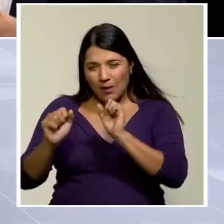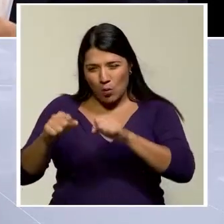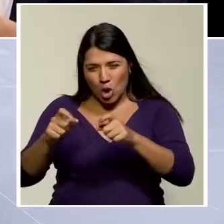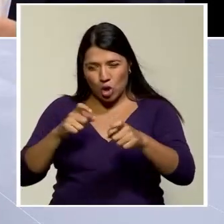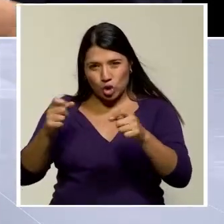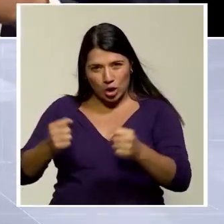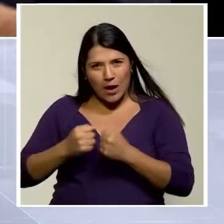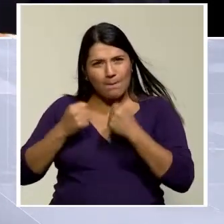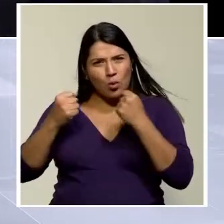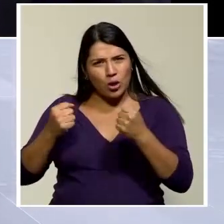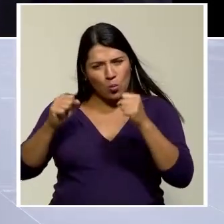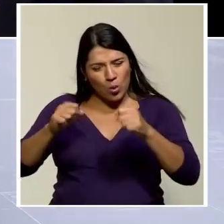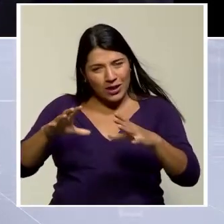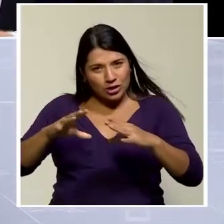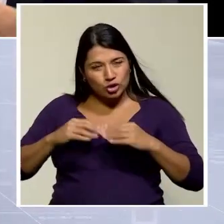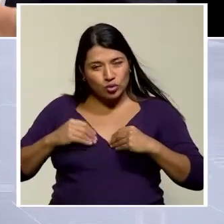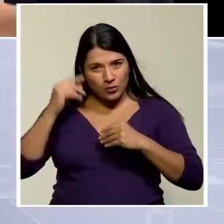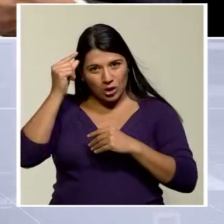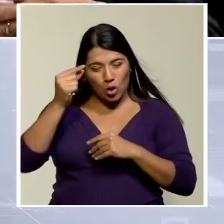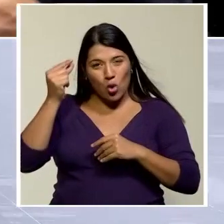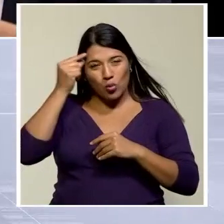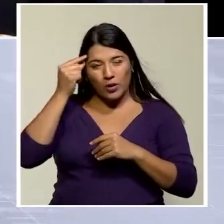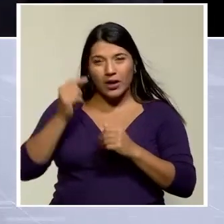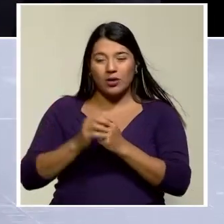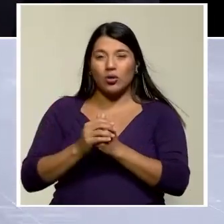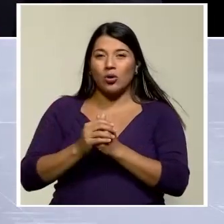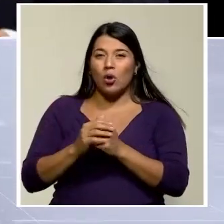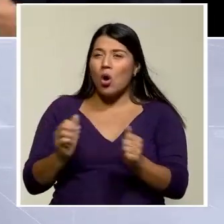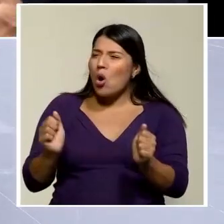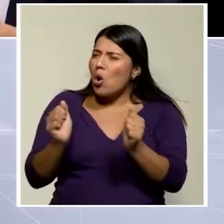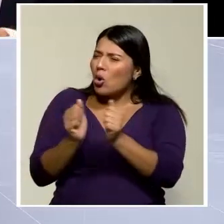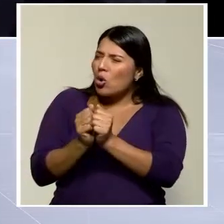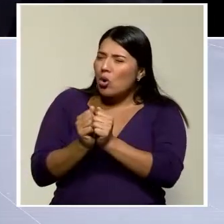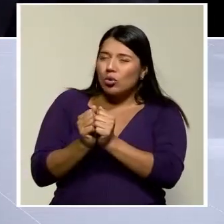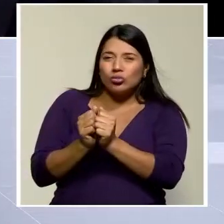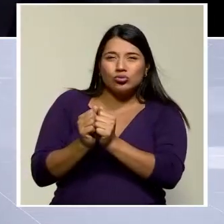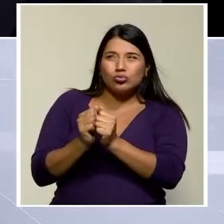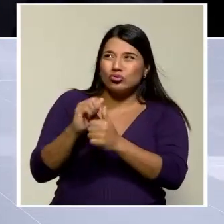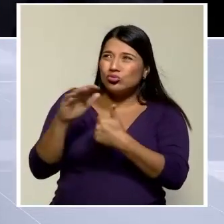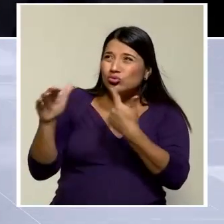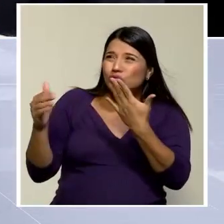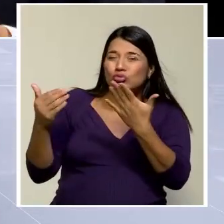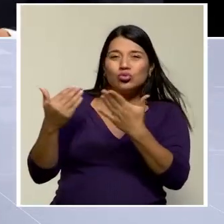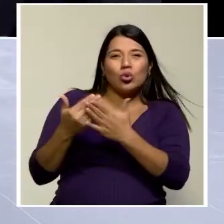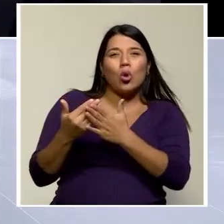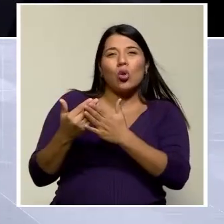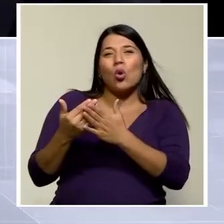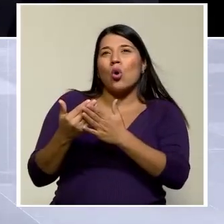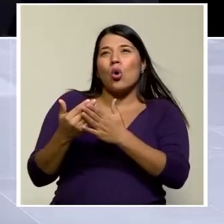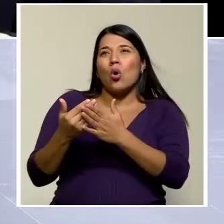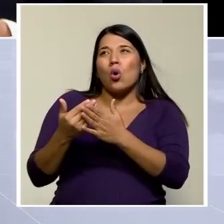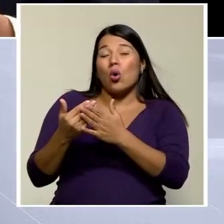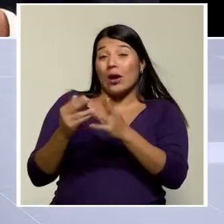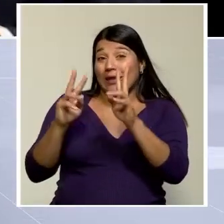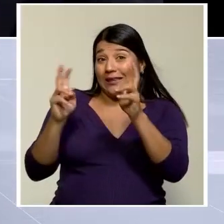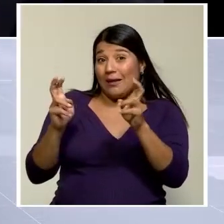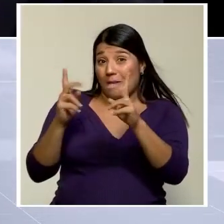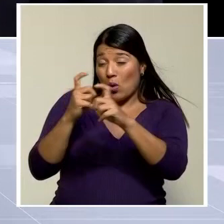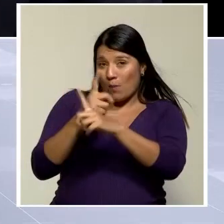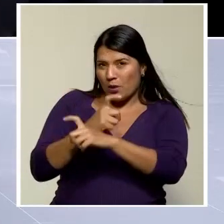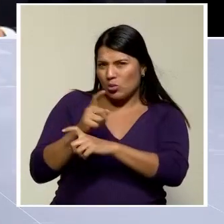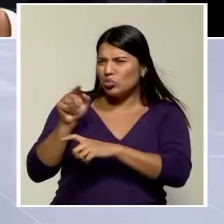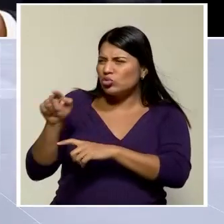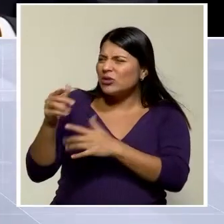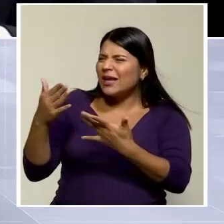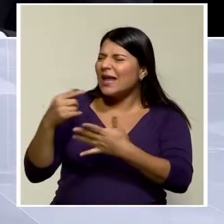real, de asumir el gobierno, con toda la complejidad que eso significa. ¿Qué le dice a la